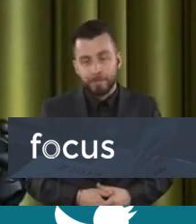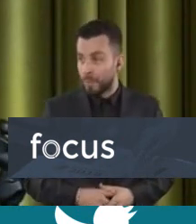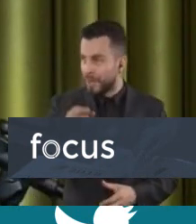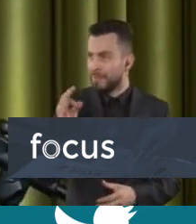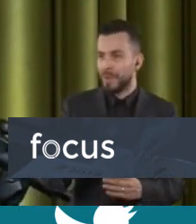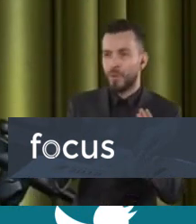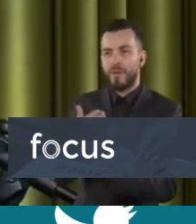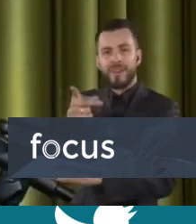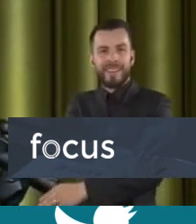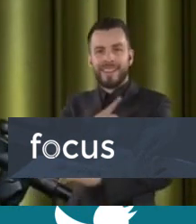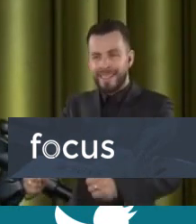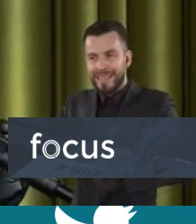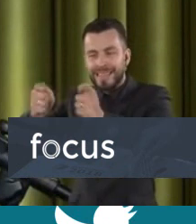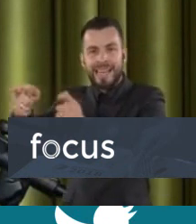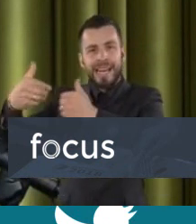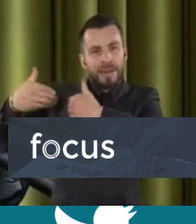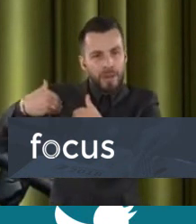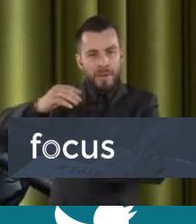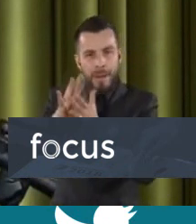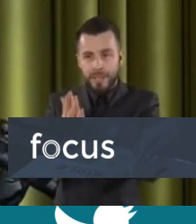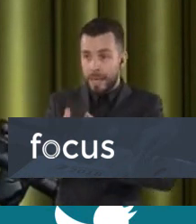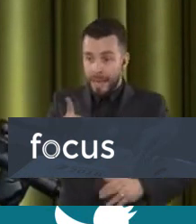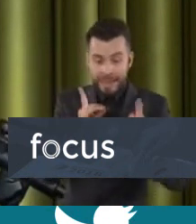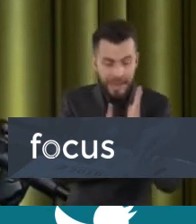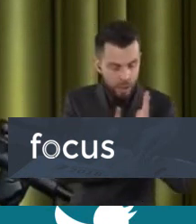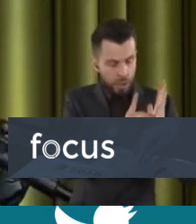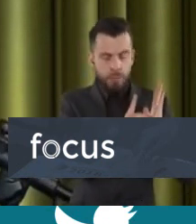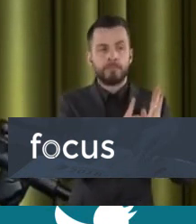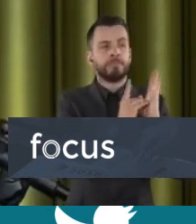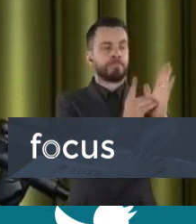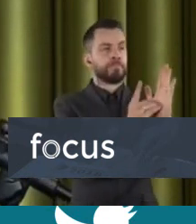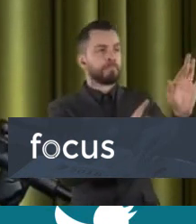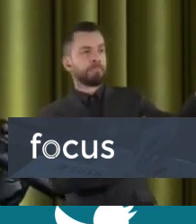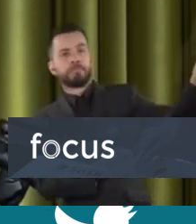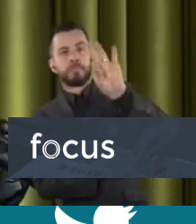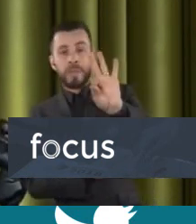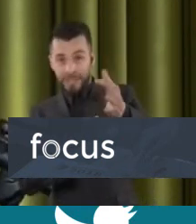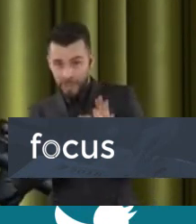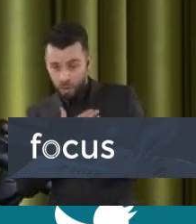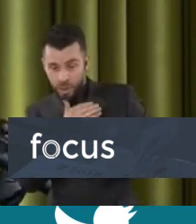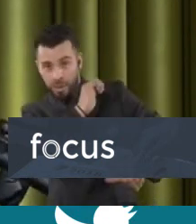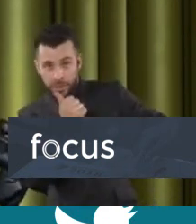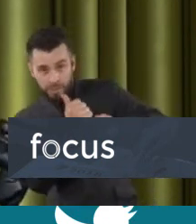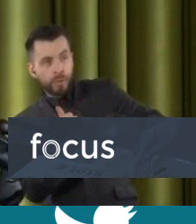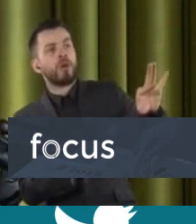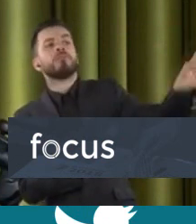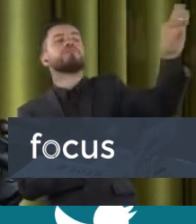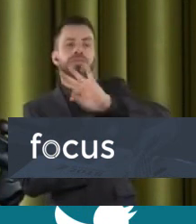nuevo comisionado venga con ese decreto y nombre una persona que no dependa de él, que tenga